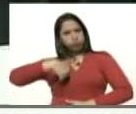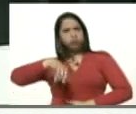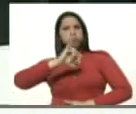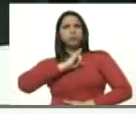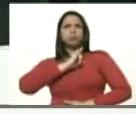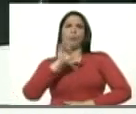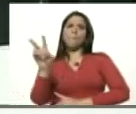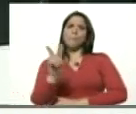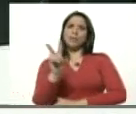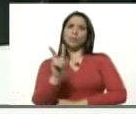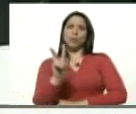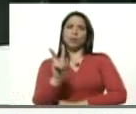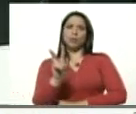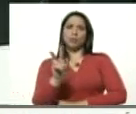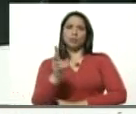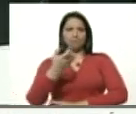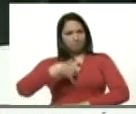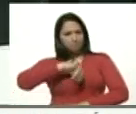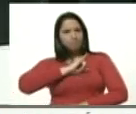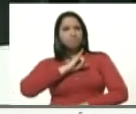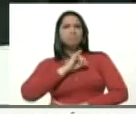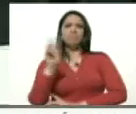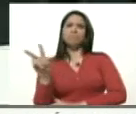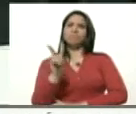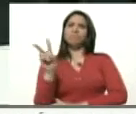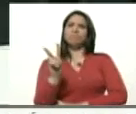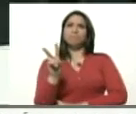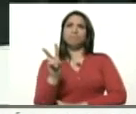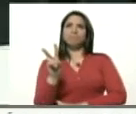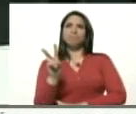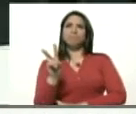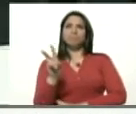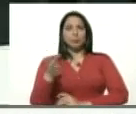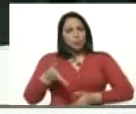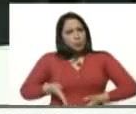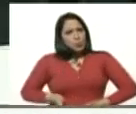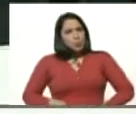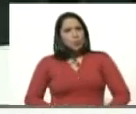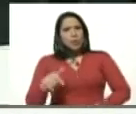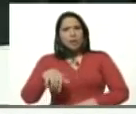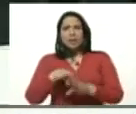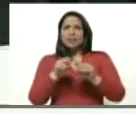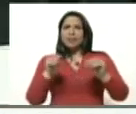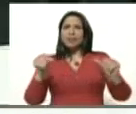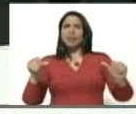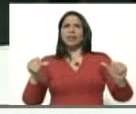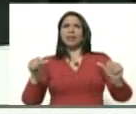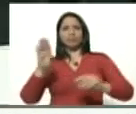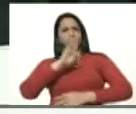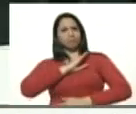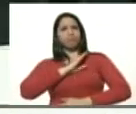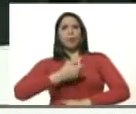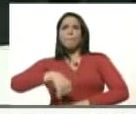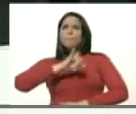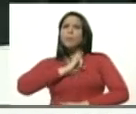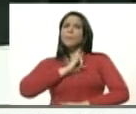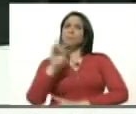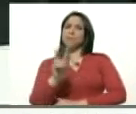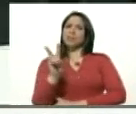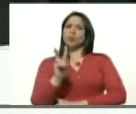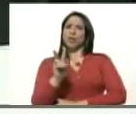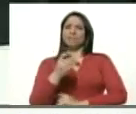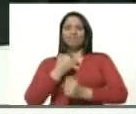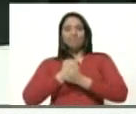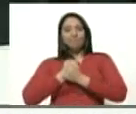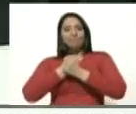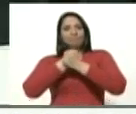venezolano. De ser venezolano, de haber nacido en esta tierra, de pertenecer a esta tierra, de